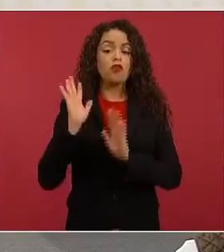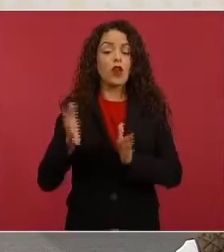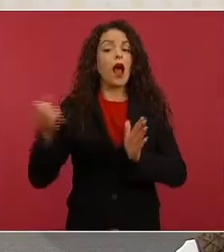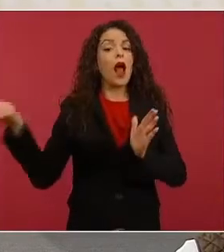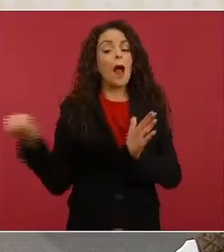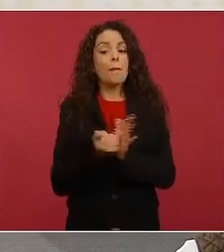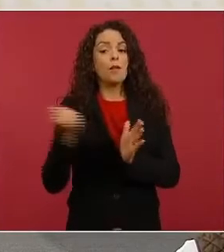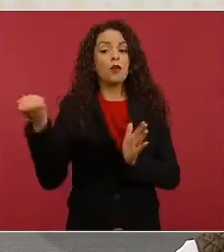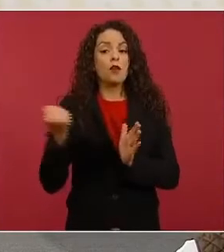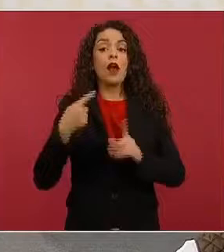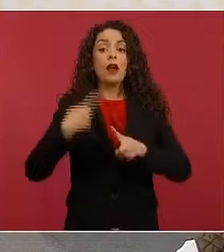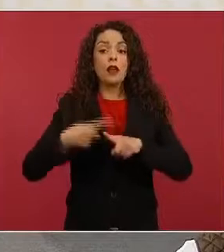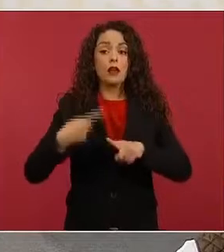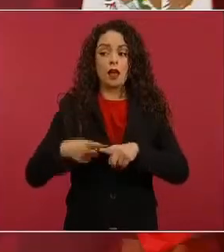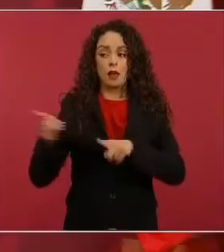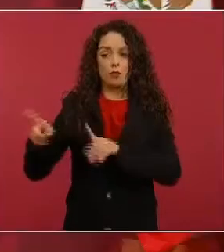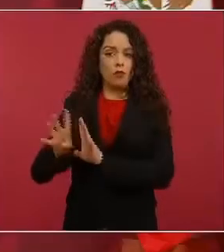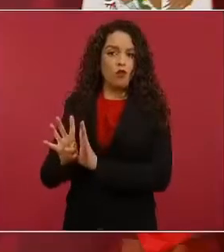aprobó por el Consejo